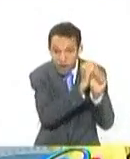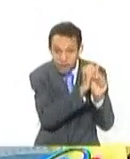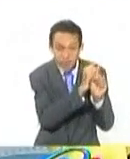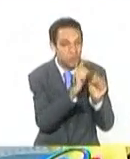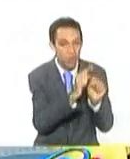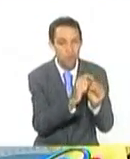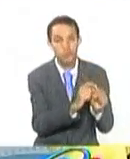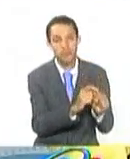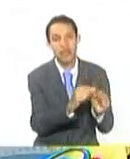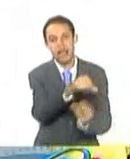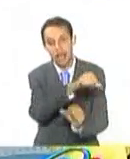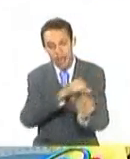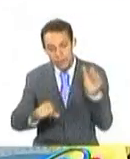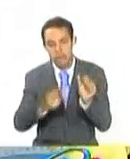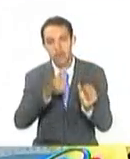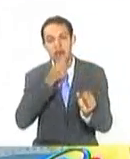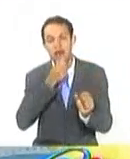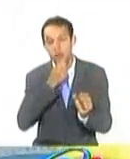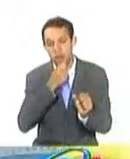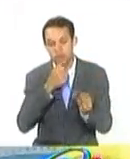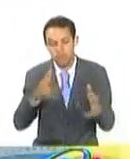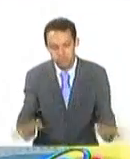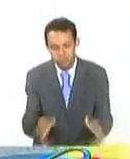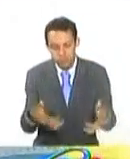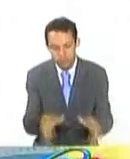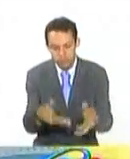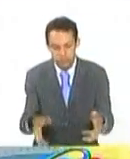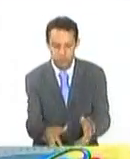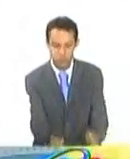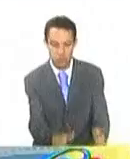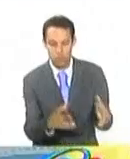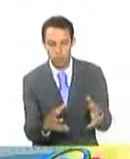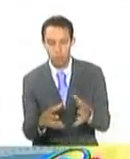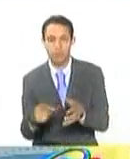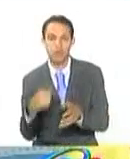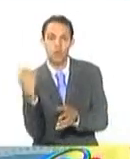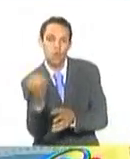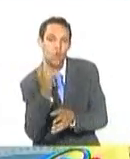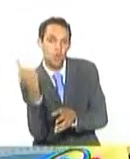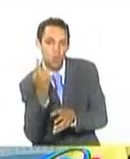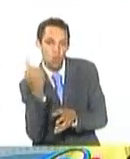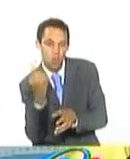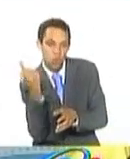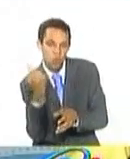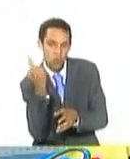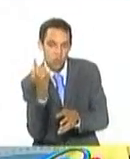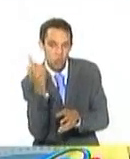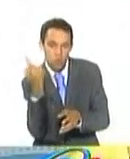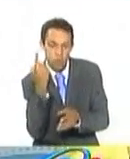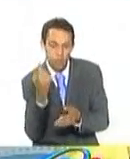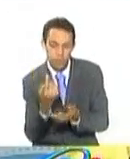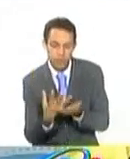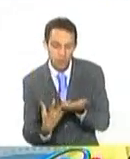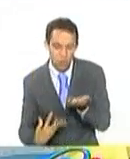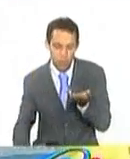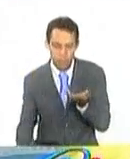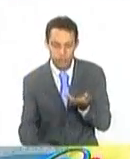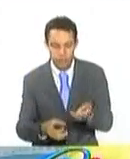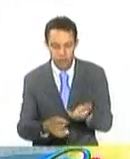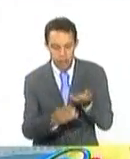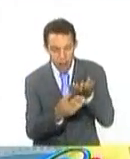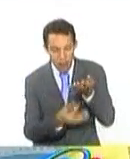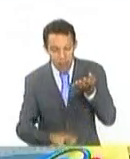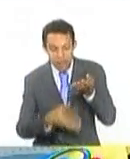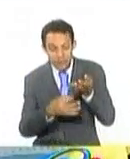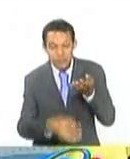entonces se juaga el otro día y con Agua Nueva se licúa se cuela y se toma esa leche de